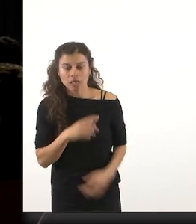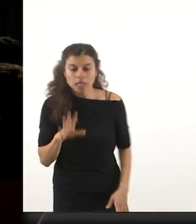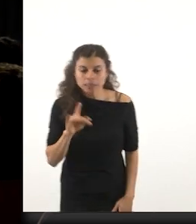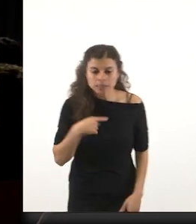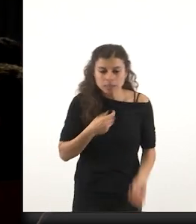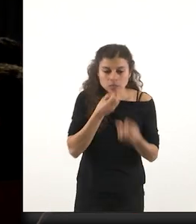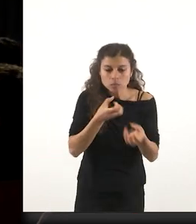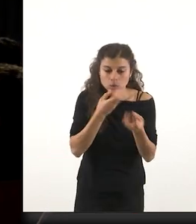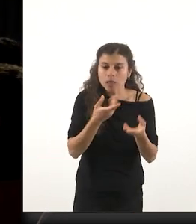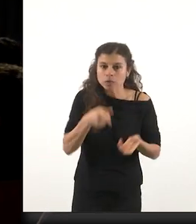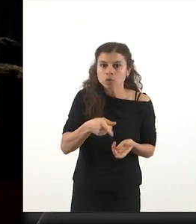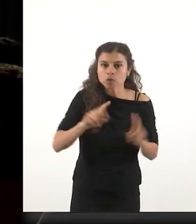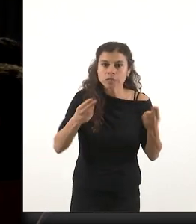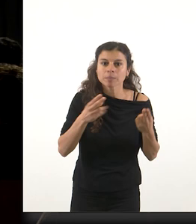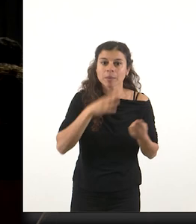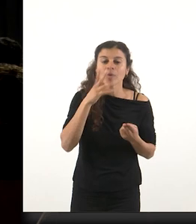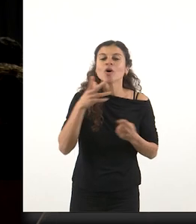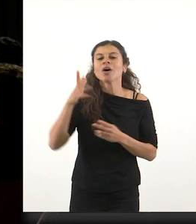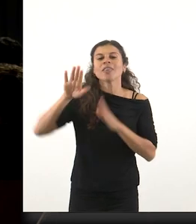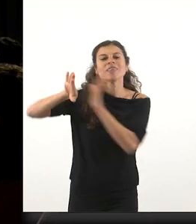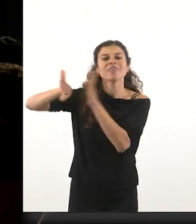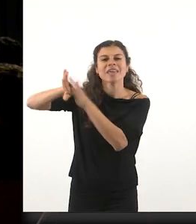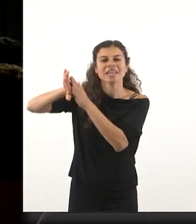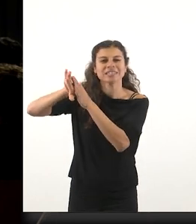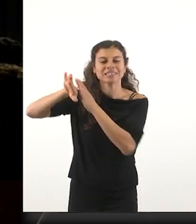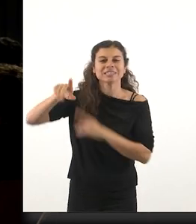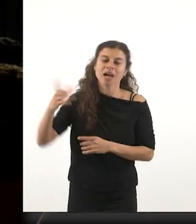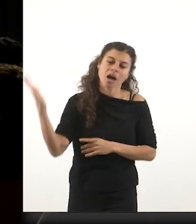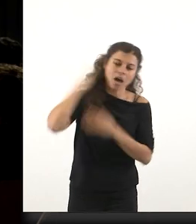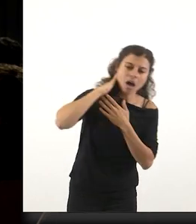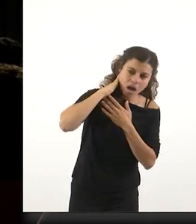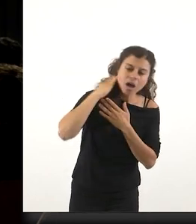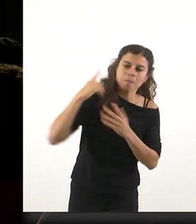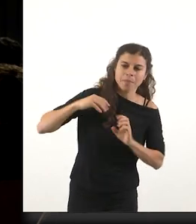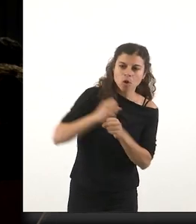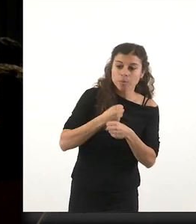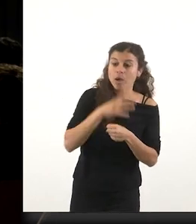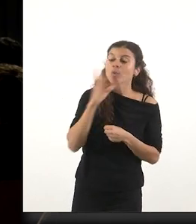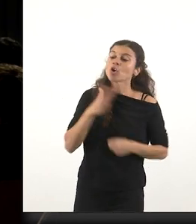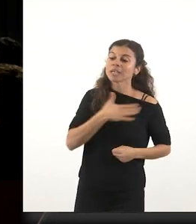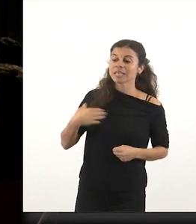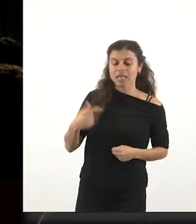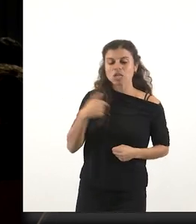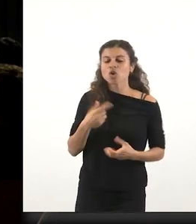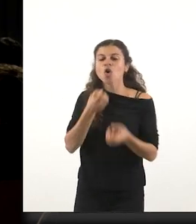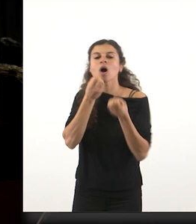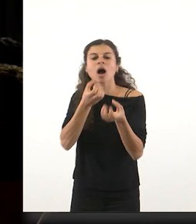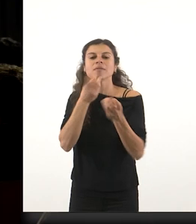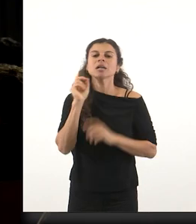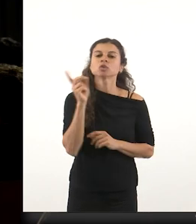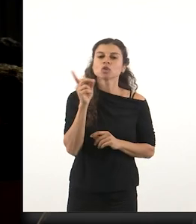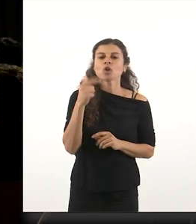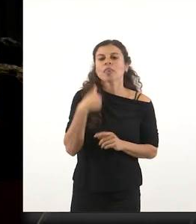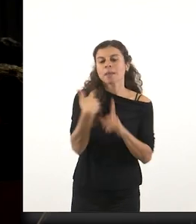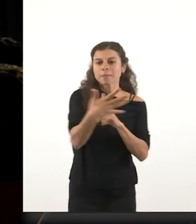la asistencia todos los días. Porque quieren que yo solo hable de lo malo que fue Antonio, de lo mal que lo pasé con Antonio. Incluso algunas compañeras feministas